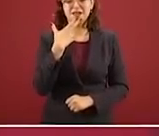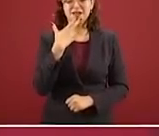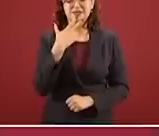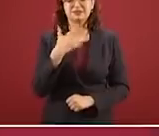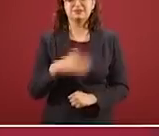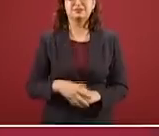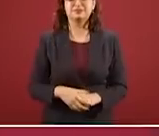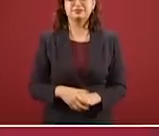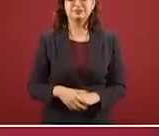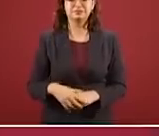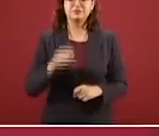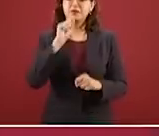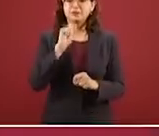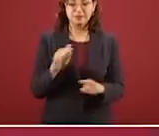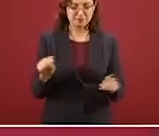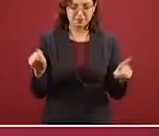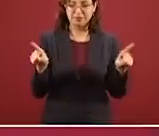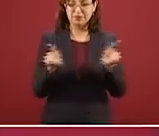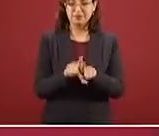pues Terrazas